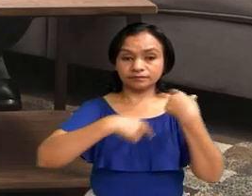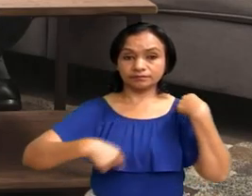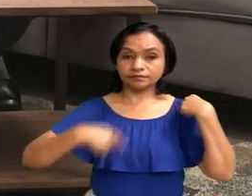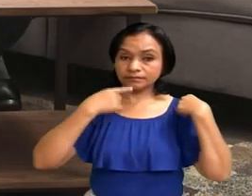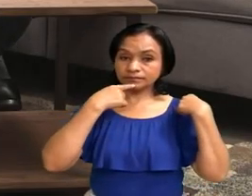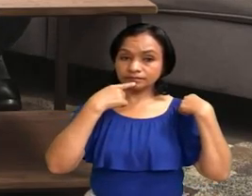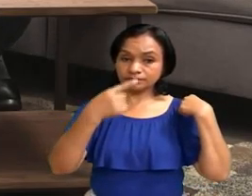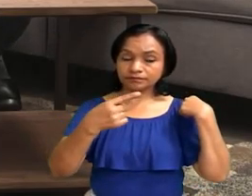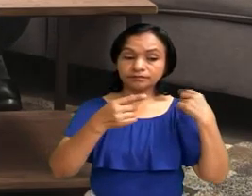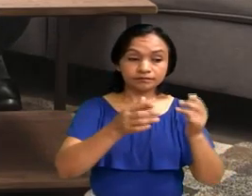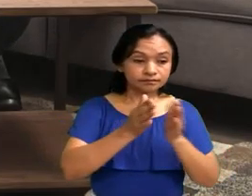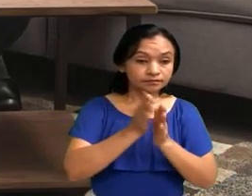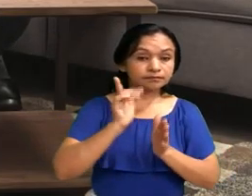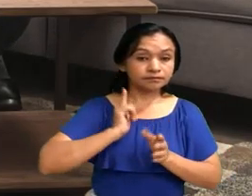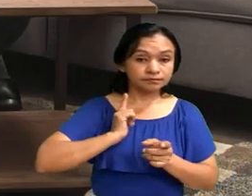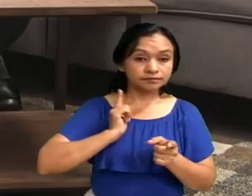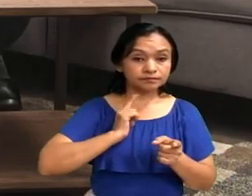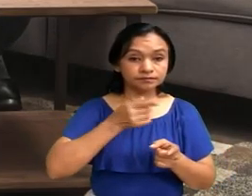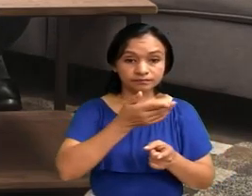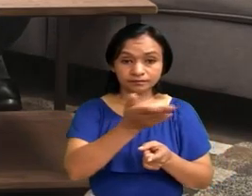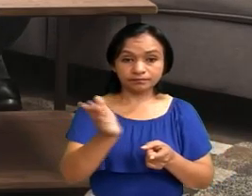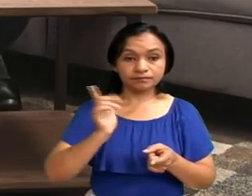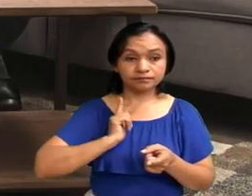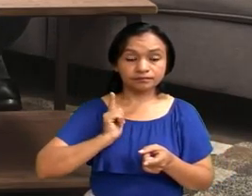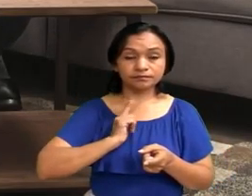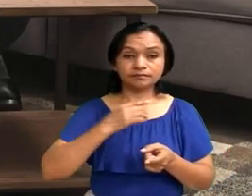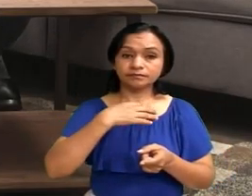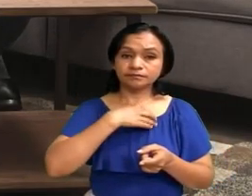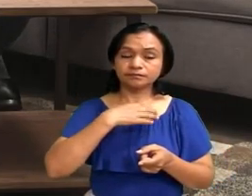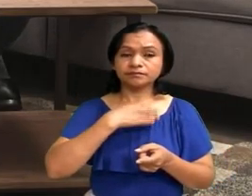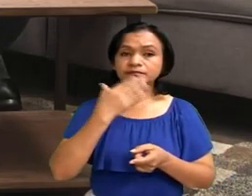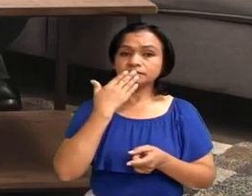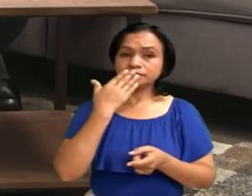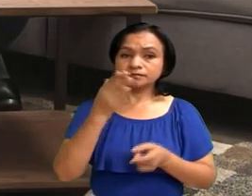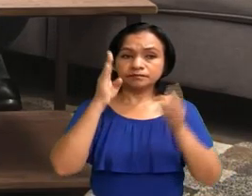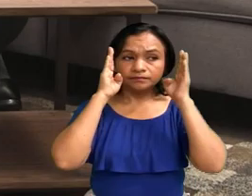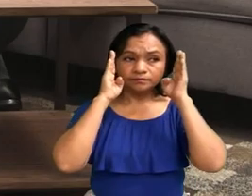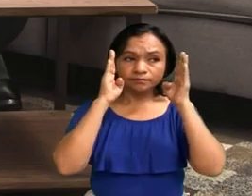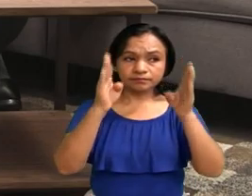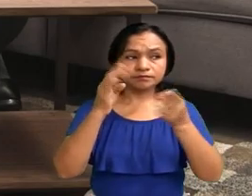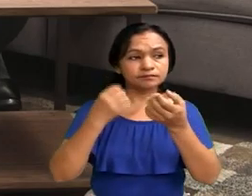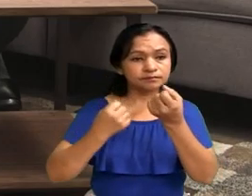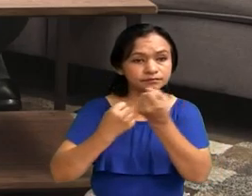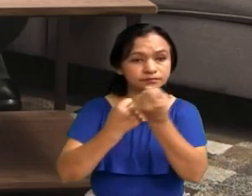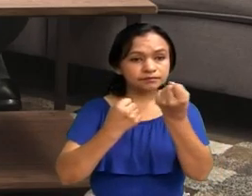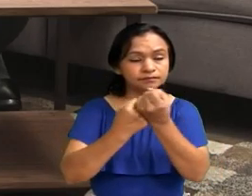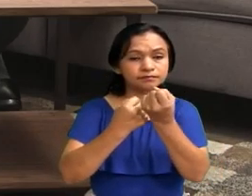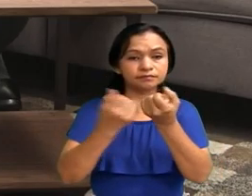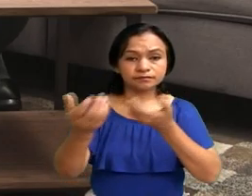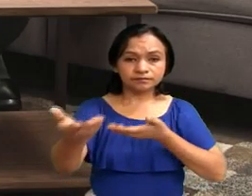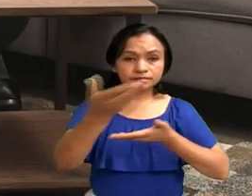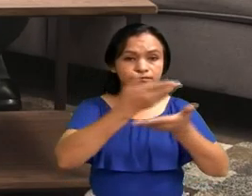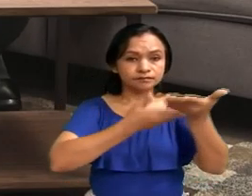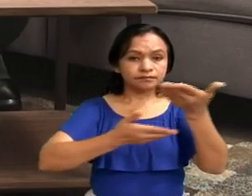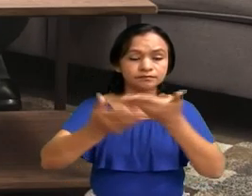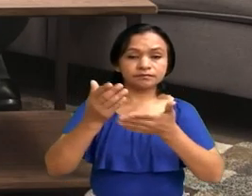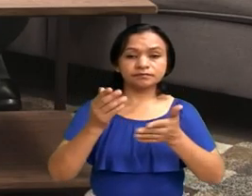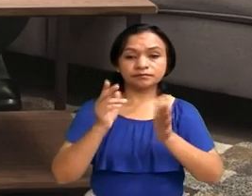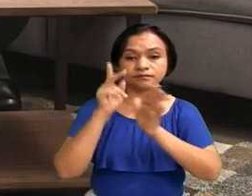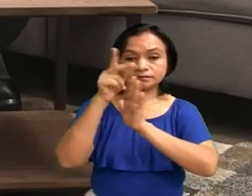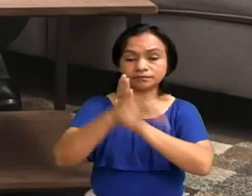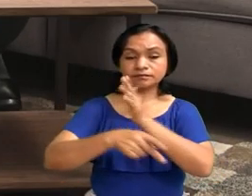tener una actitud positiva de colaboración, de intercambio con los países